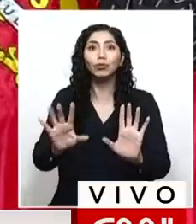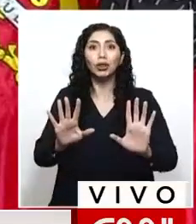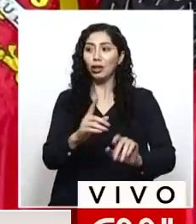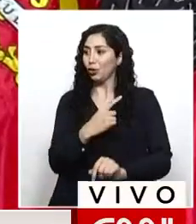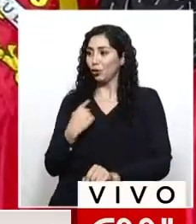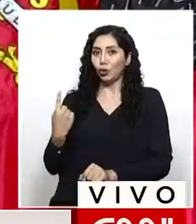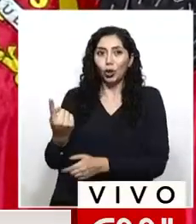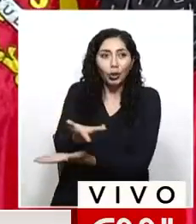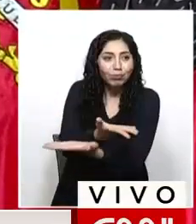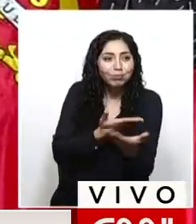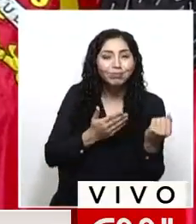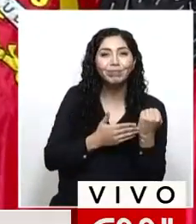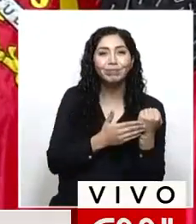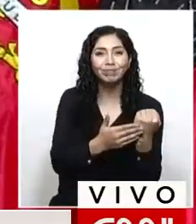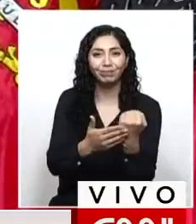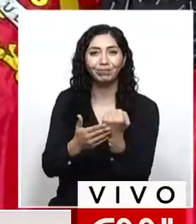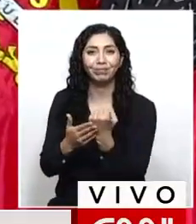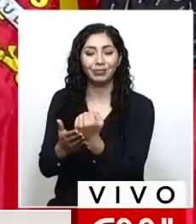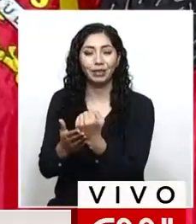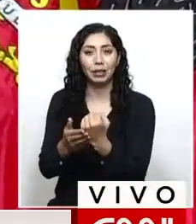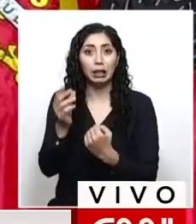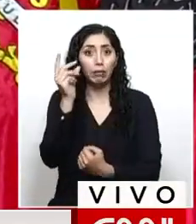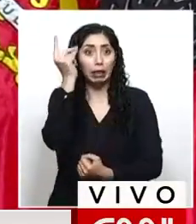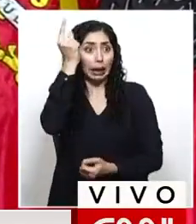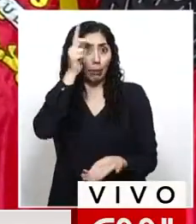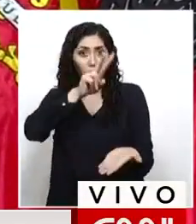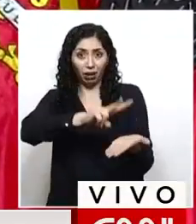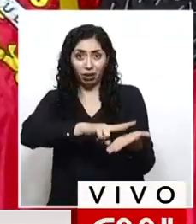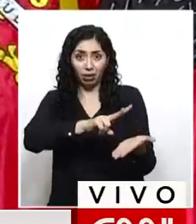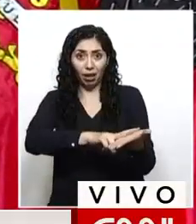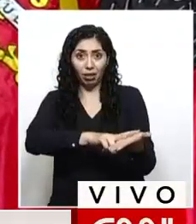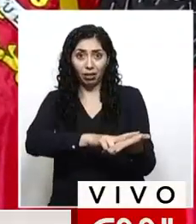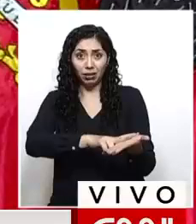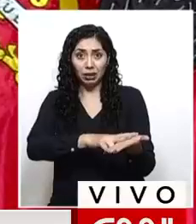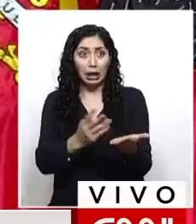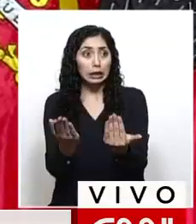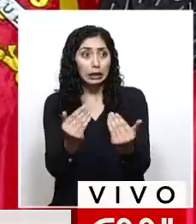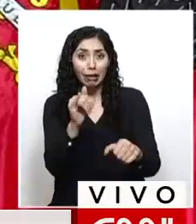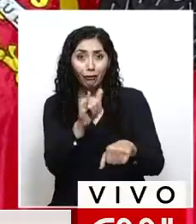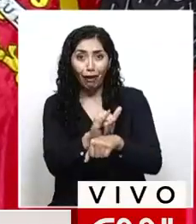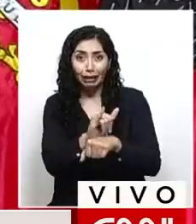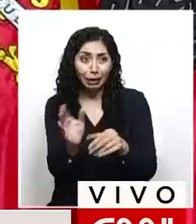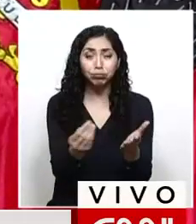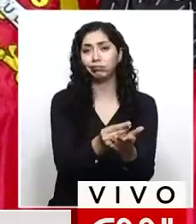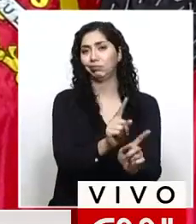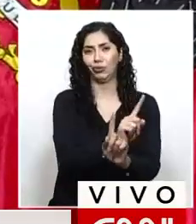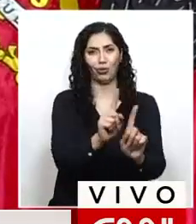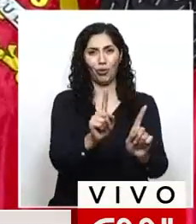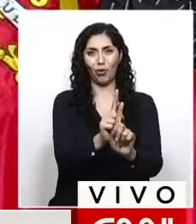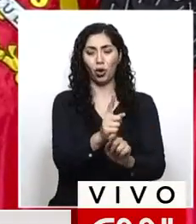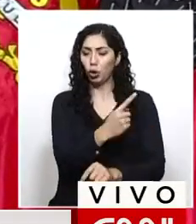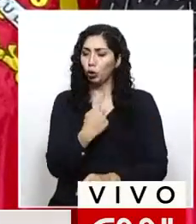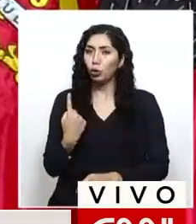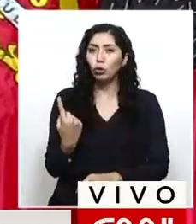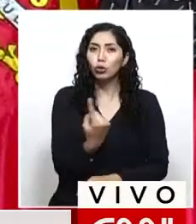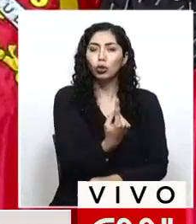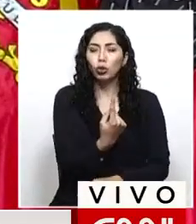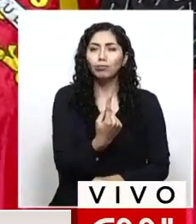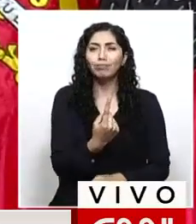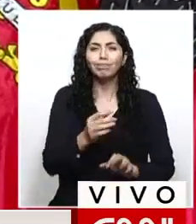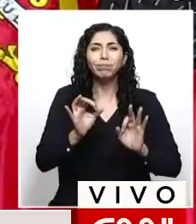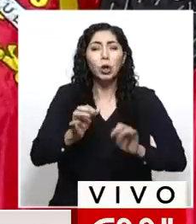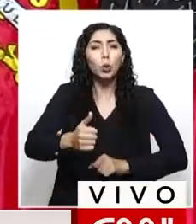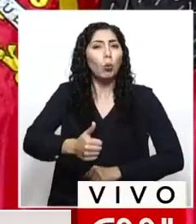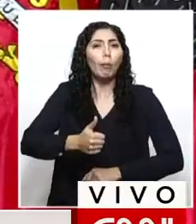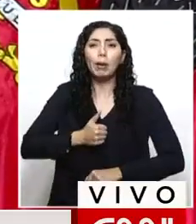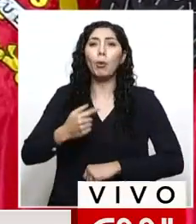nosotros. No inventamos la realidad ni impusimos demandas. Nos limitamos estrictamente al mandato histórico